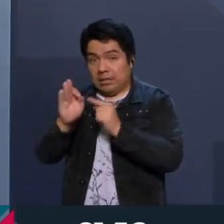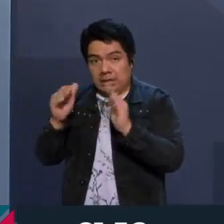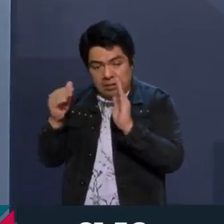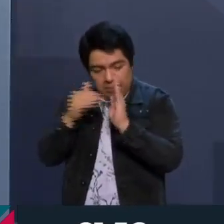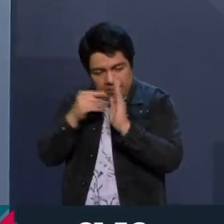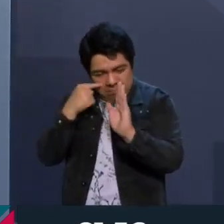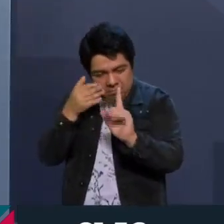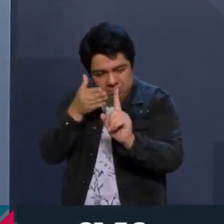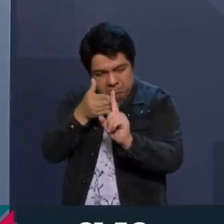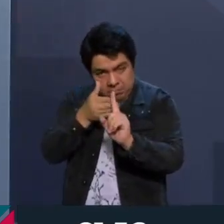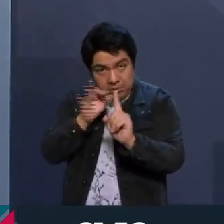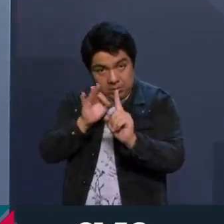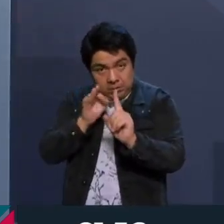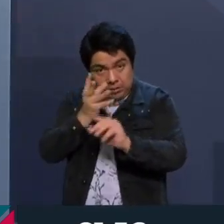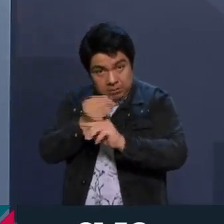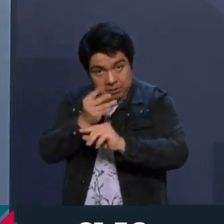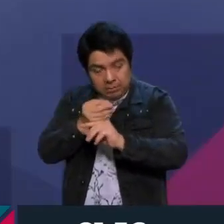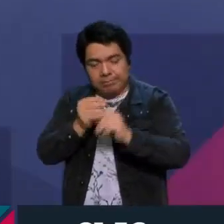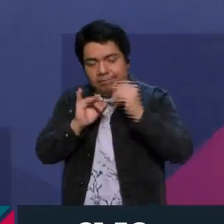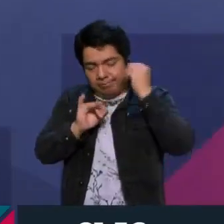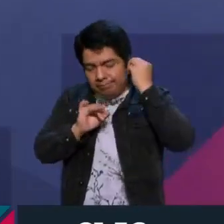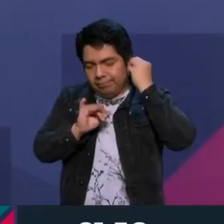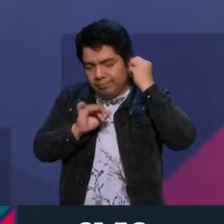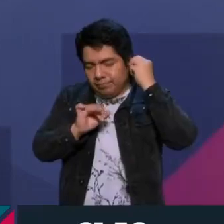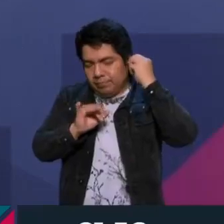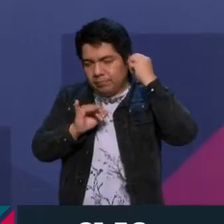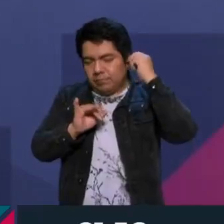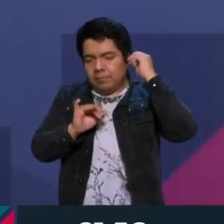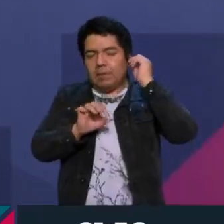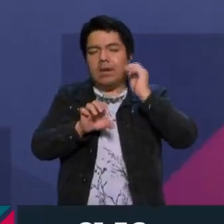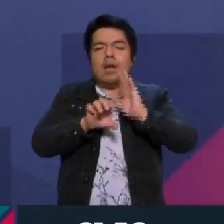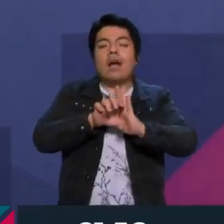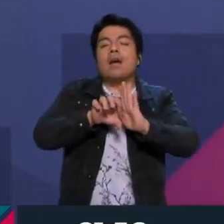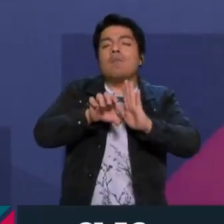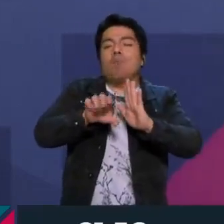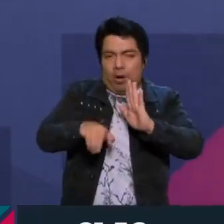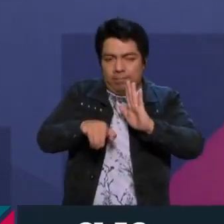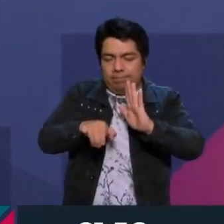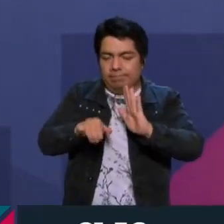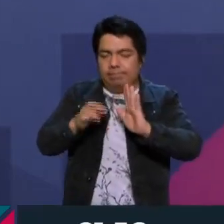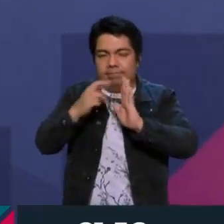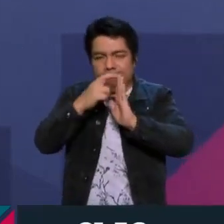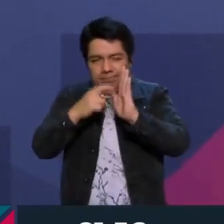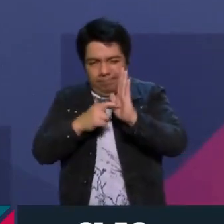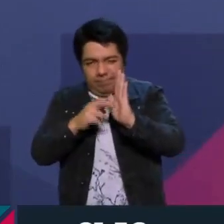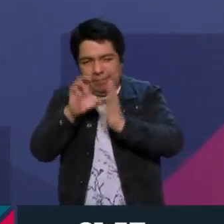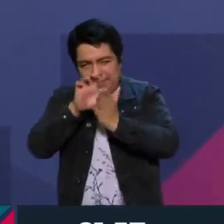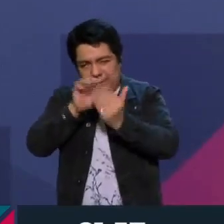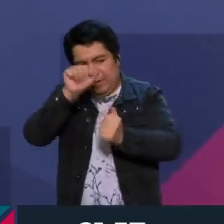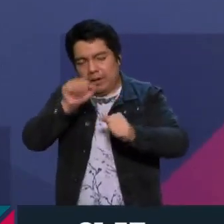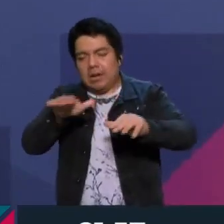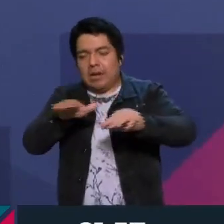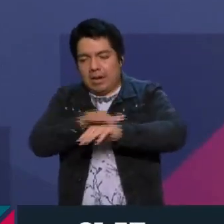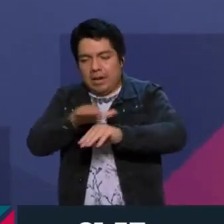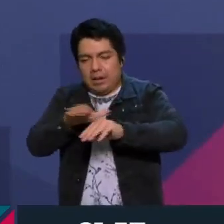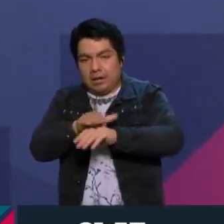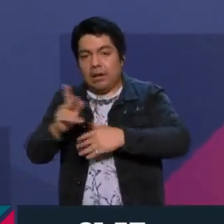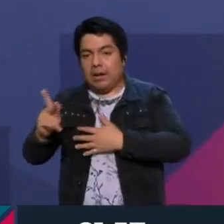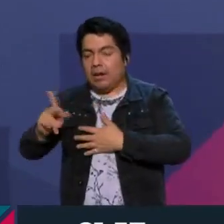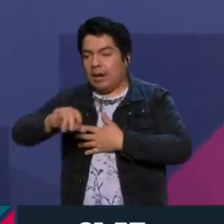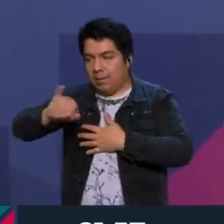reforma judicial? Totalmente, porque además, si tú sigues avanzando en reformas y siempre ese poder judicial va a